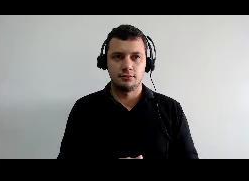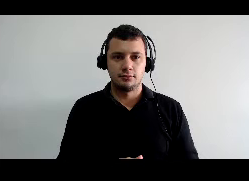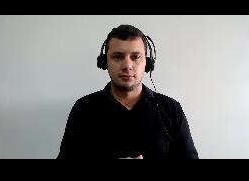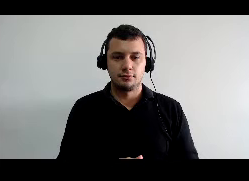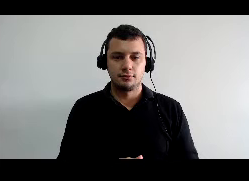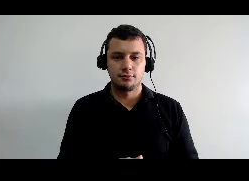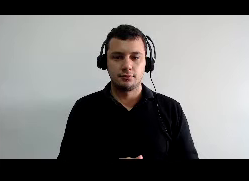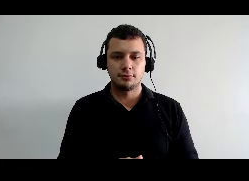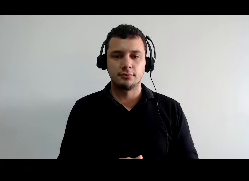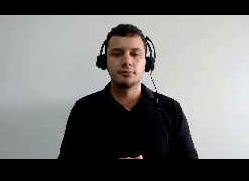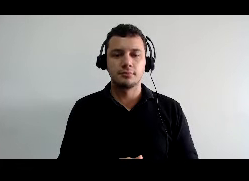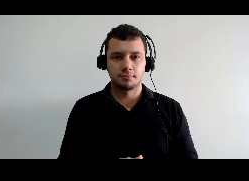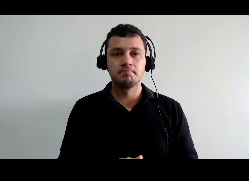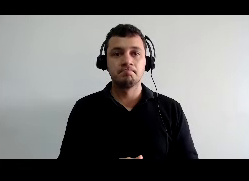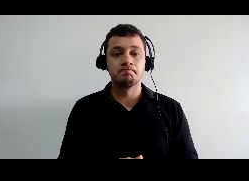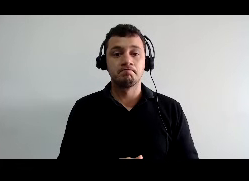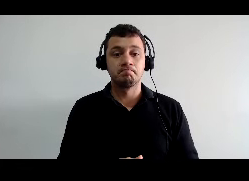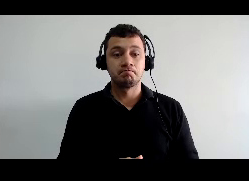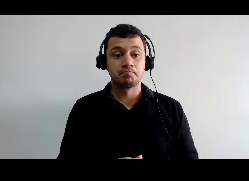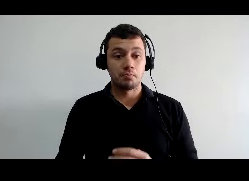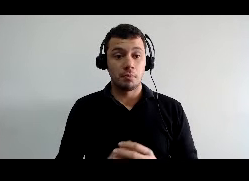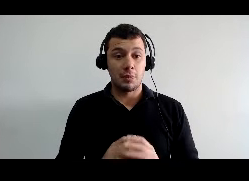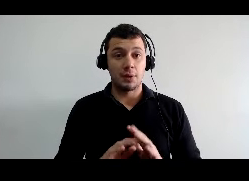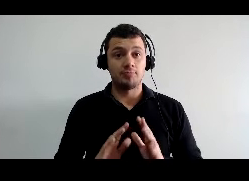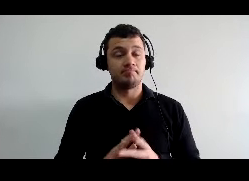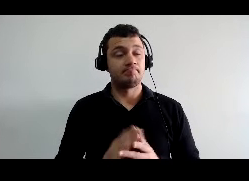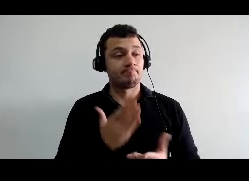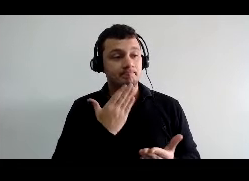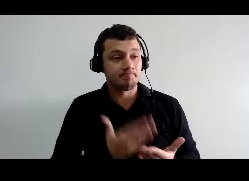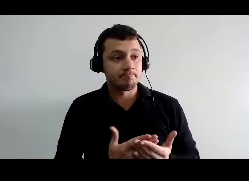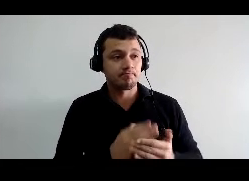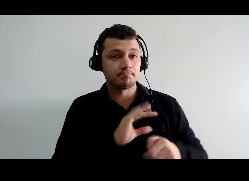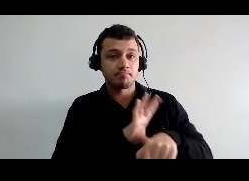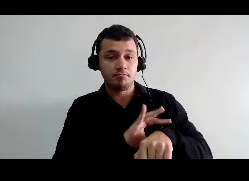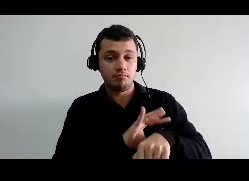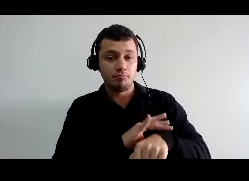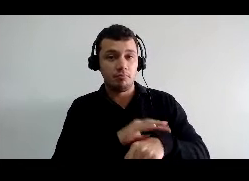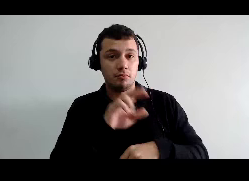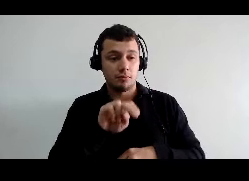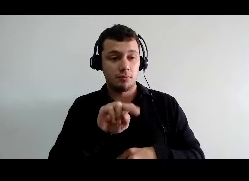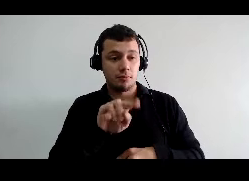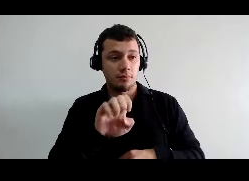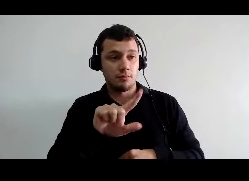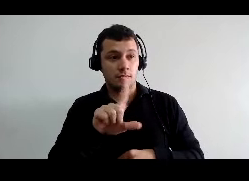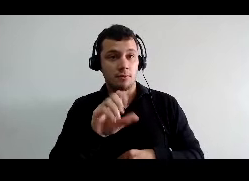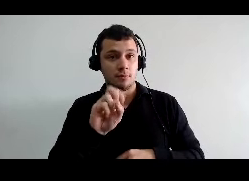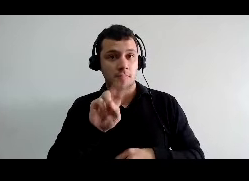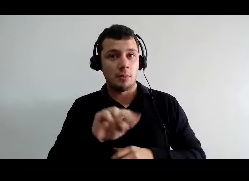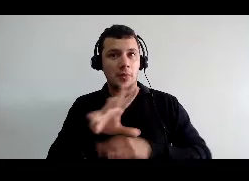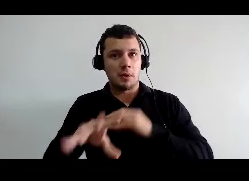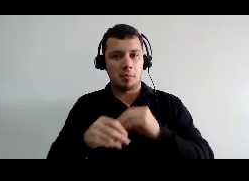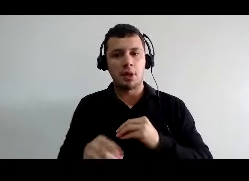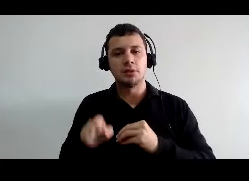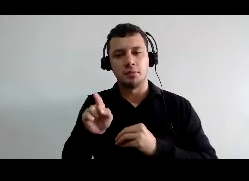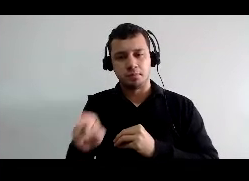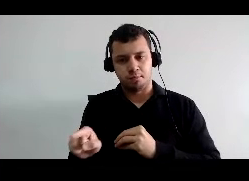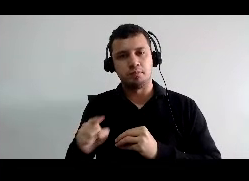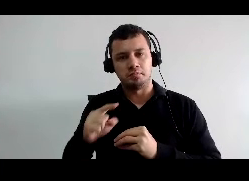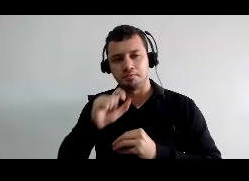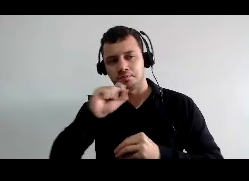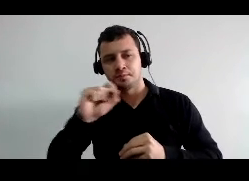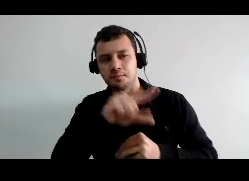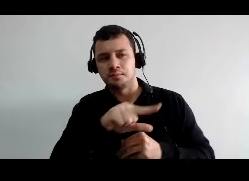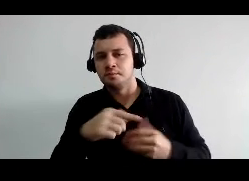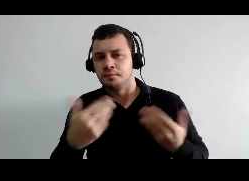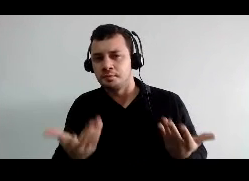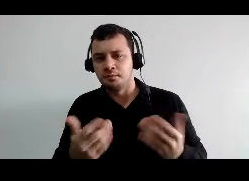Listo, muy buenos días. Gracias, doctor Nelson. Por acá también adicional tenemos otra inquietud. Dicen